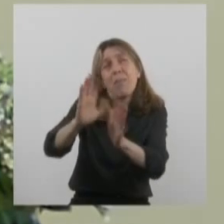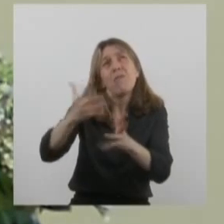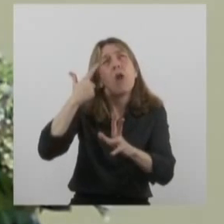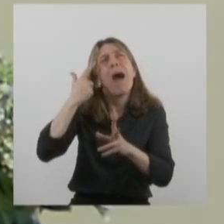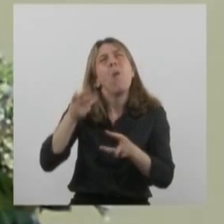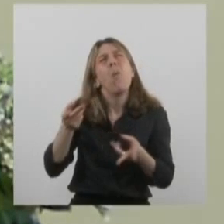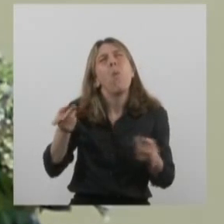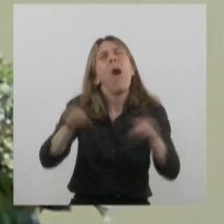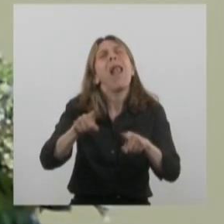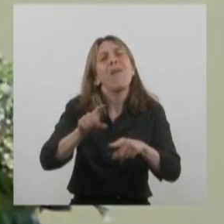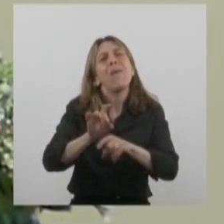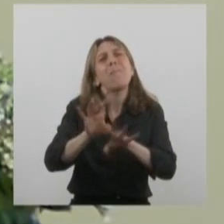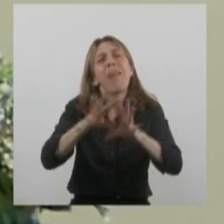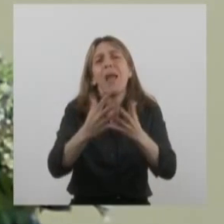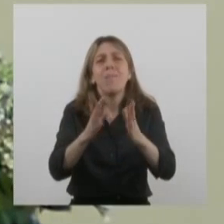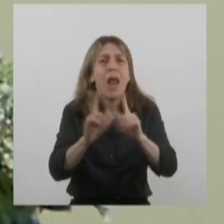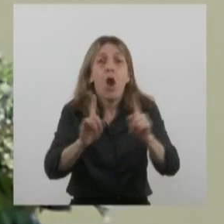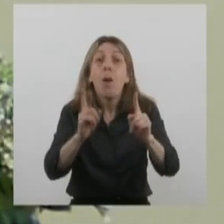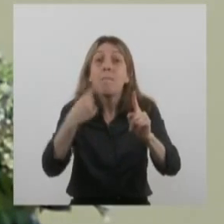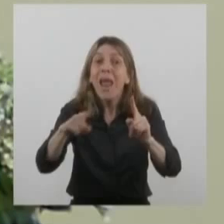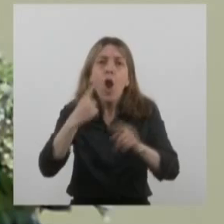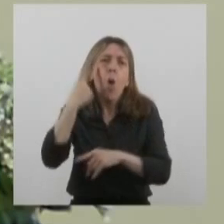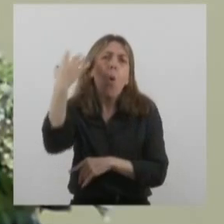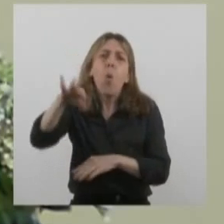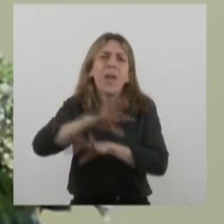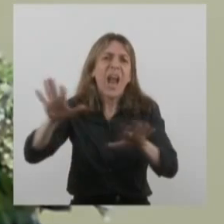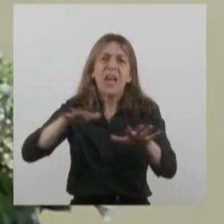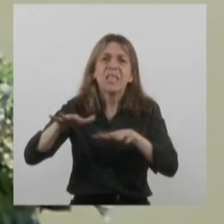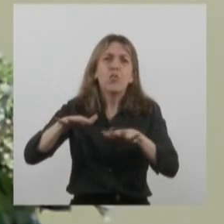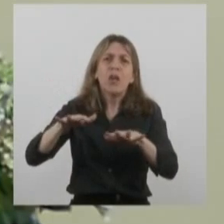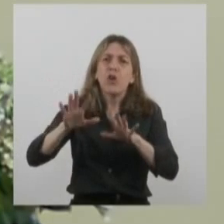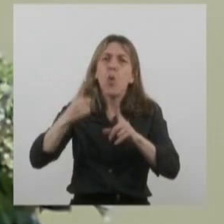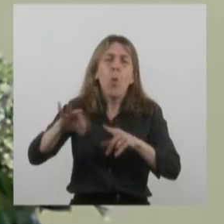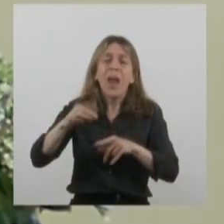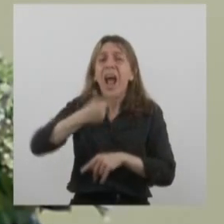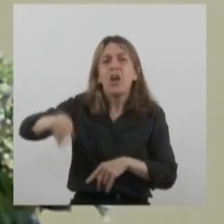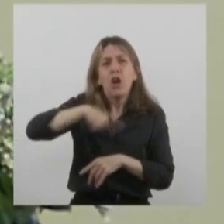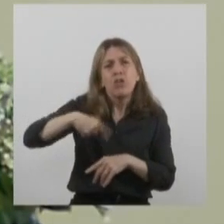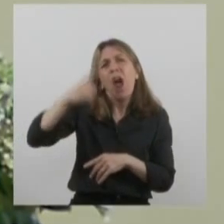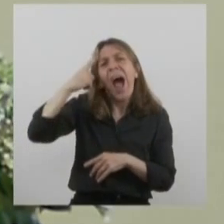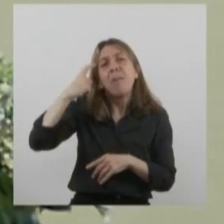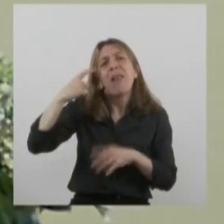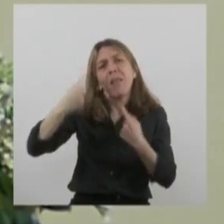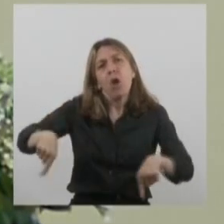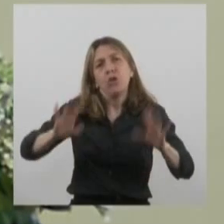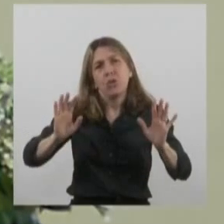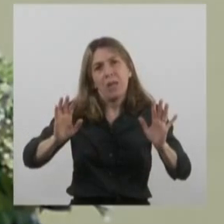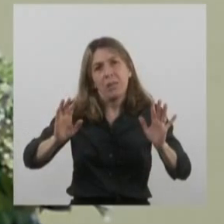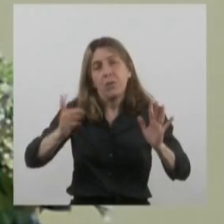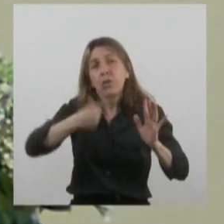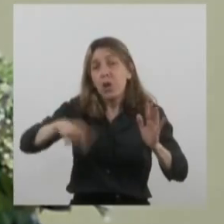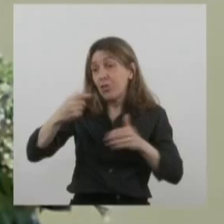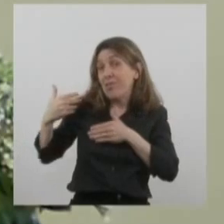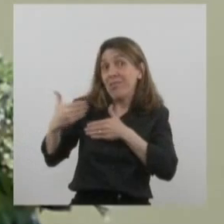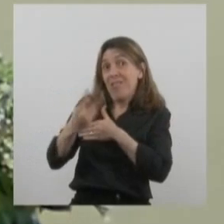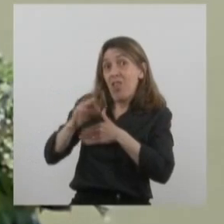repetir, pero como una experiencia inigualable. Y que nos ha enseñado cosas. Nos ha